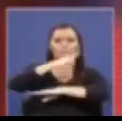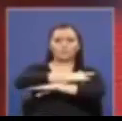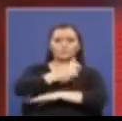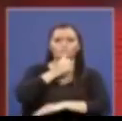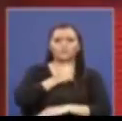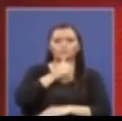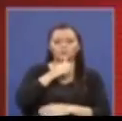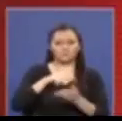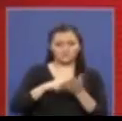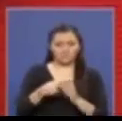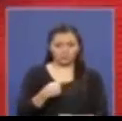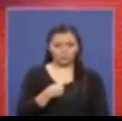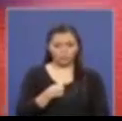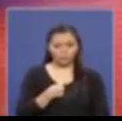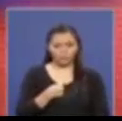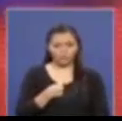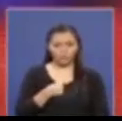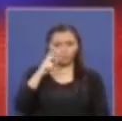para irme a turistear.